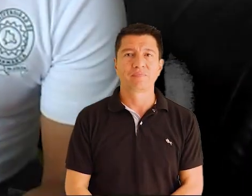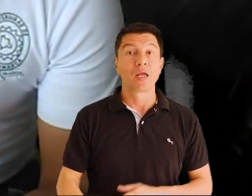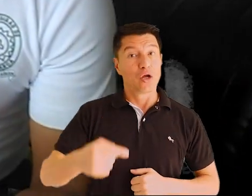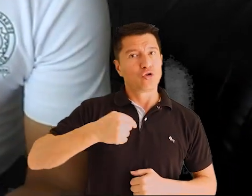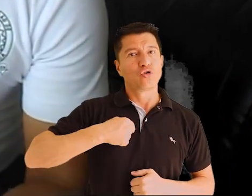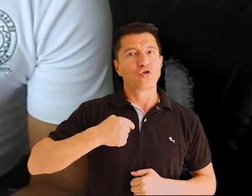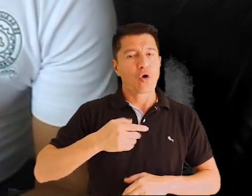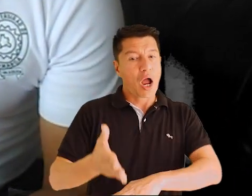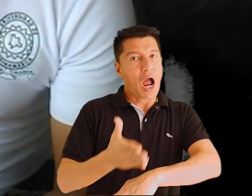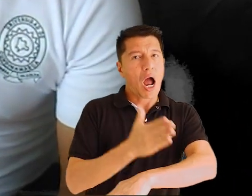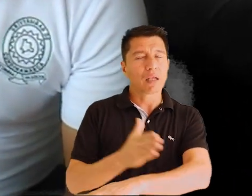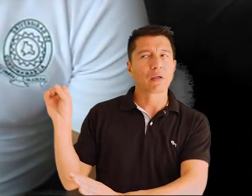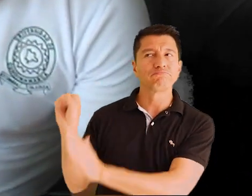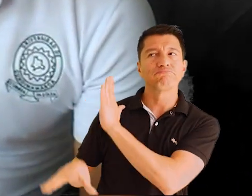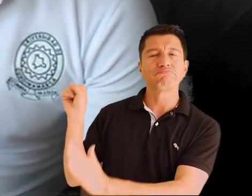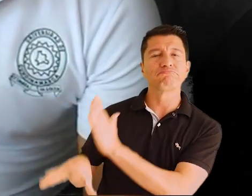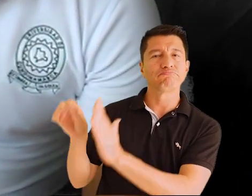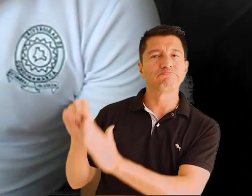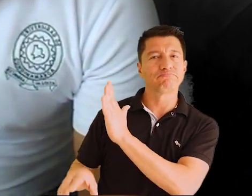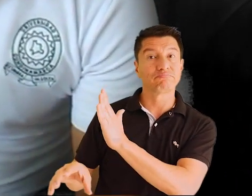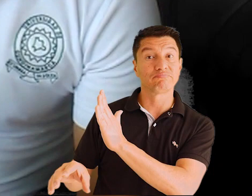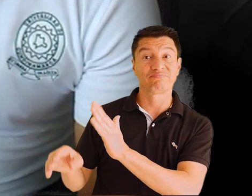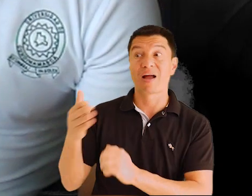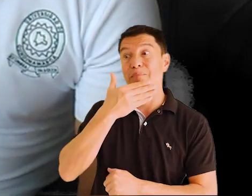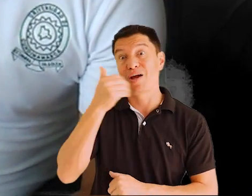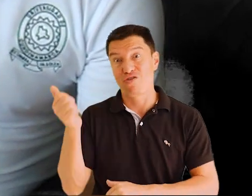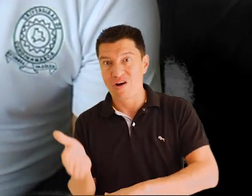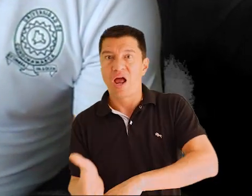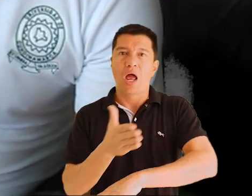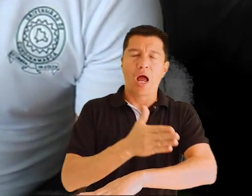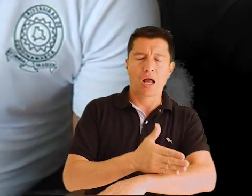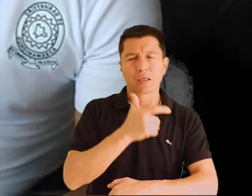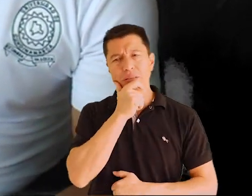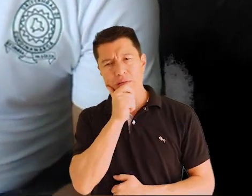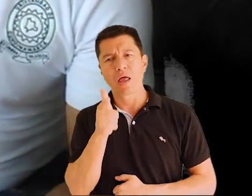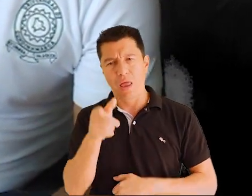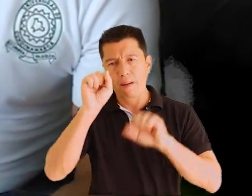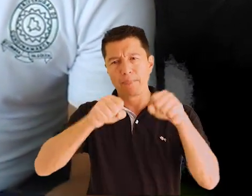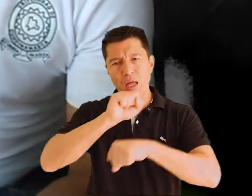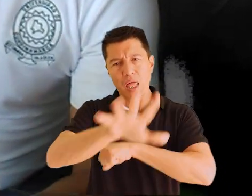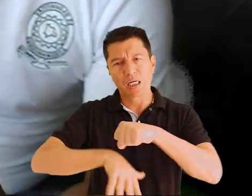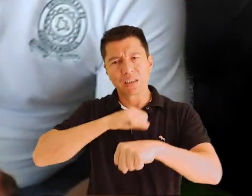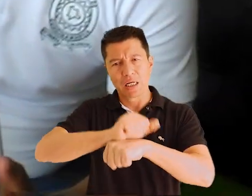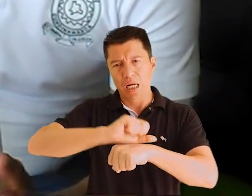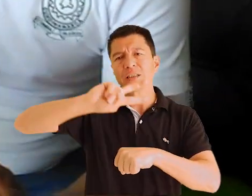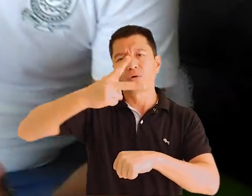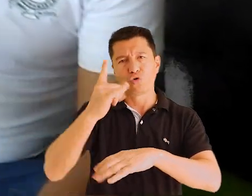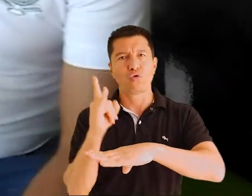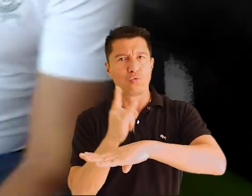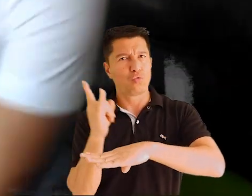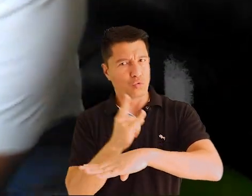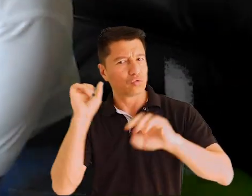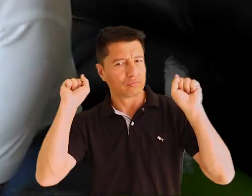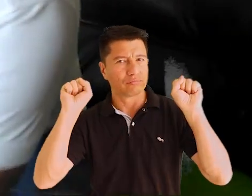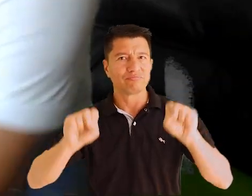Antes de poner cualquier objeto o residuo en la caneca o en la papelera, me aseguro de que si es algo que puedo reciclar, le doy una segunda